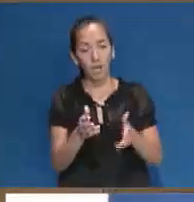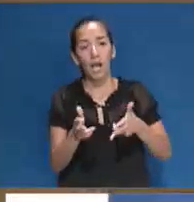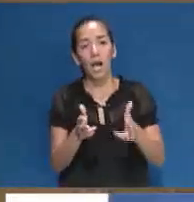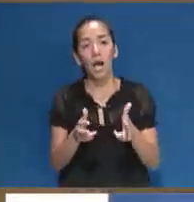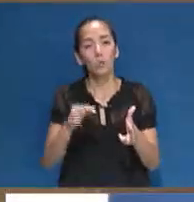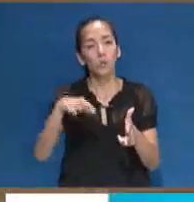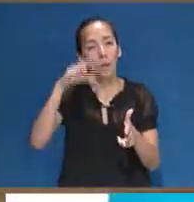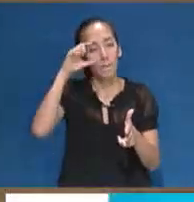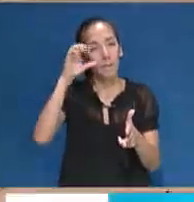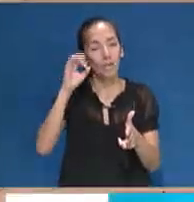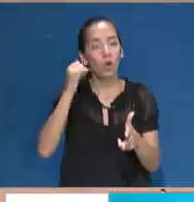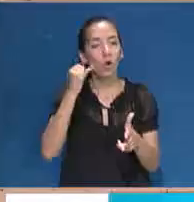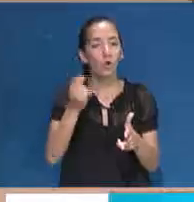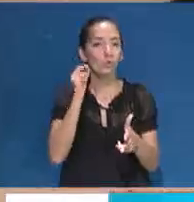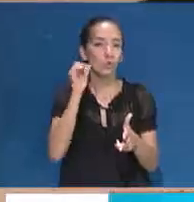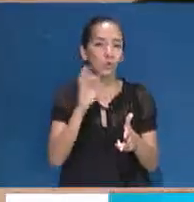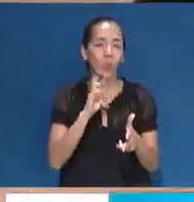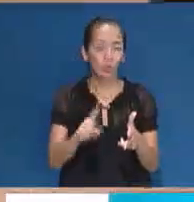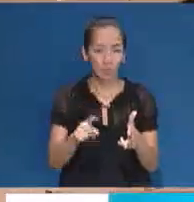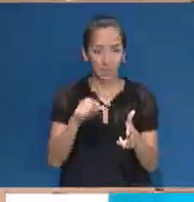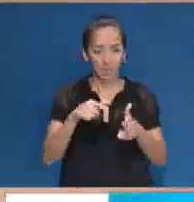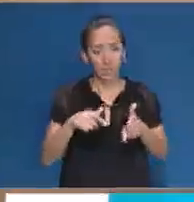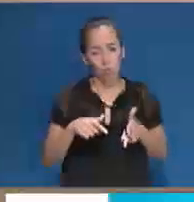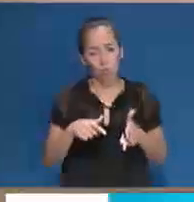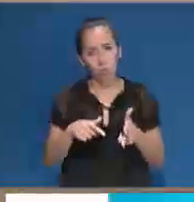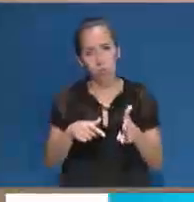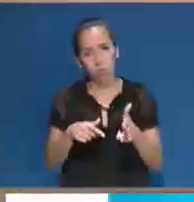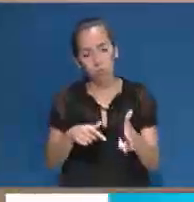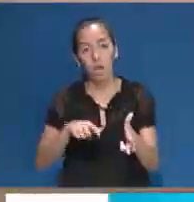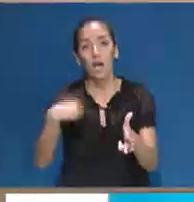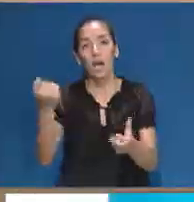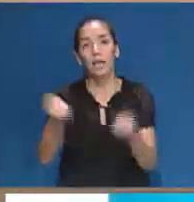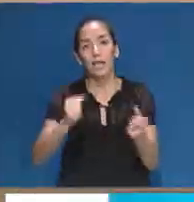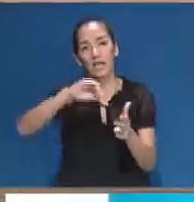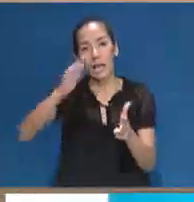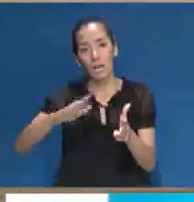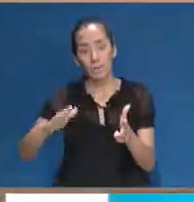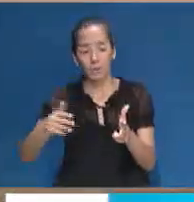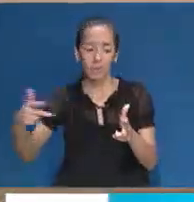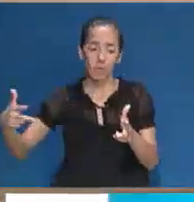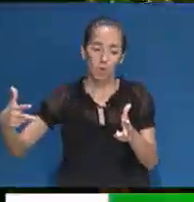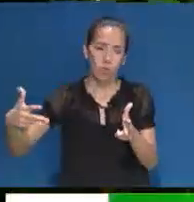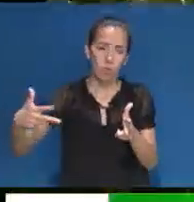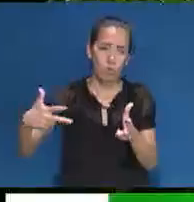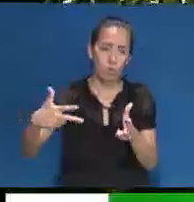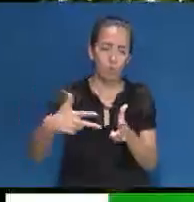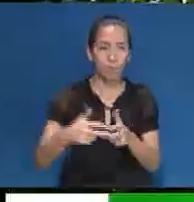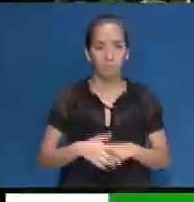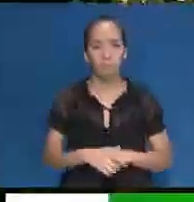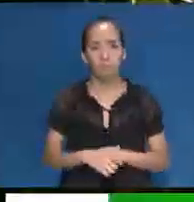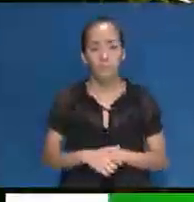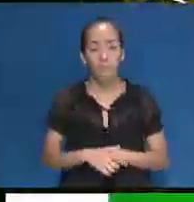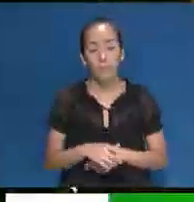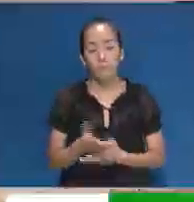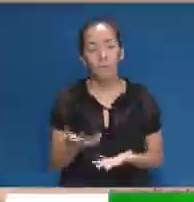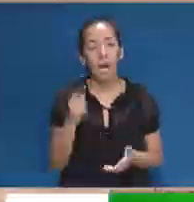por una familia, iba por Pedro Molina en dirección al este, mientras que la camioneta iba por Félix Suárez de sur a norte. Por